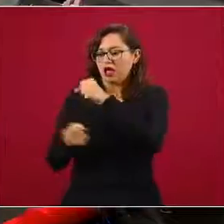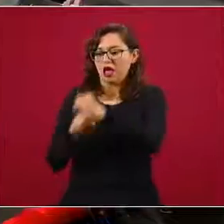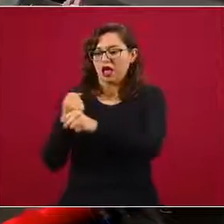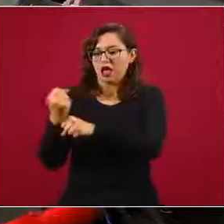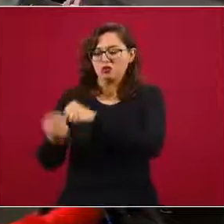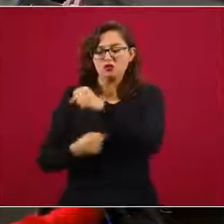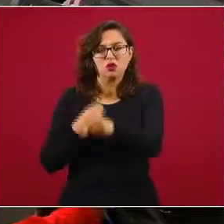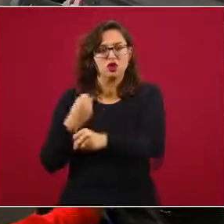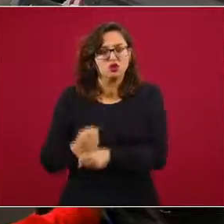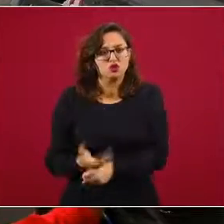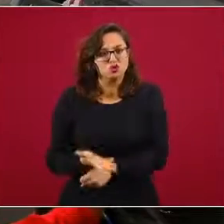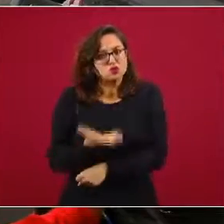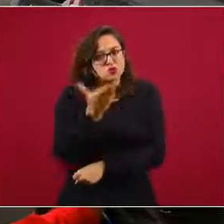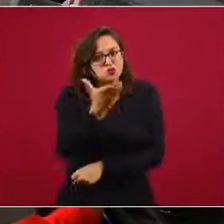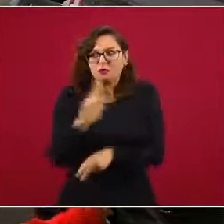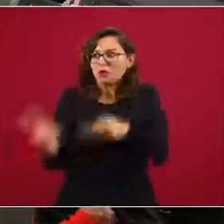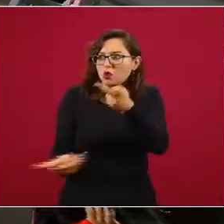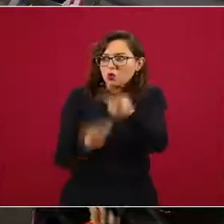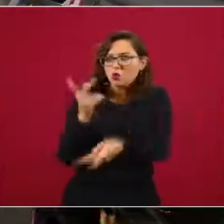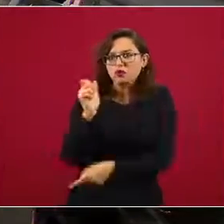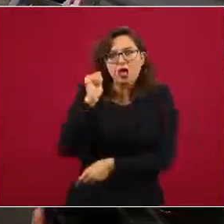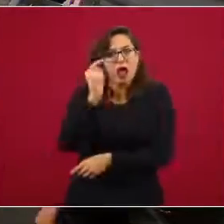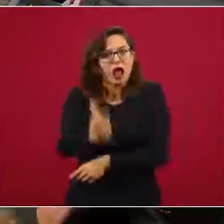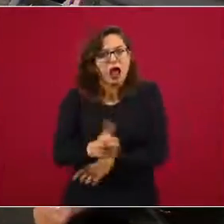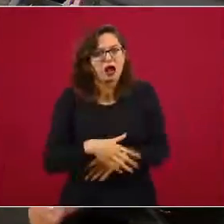me corresponde a mí juzgar.